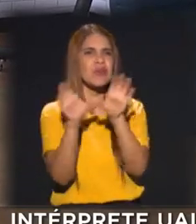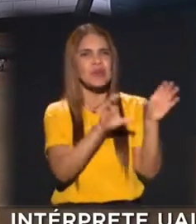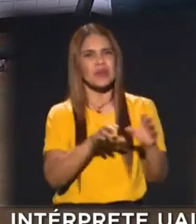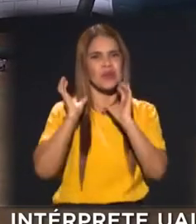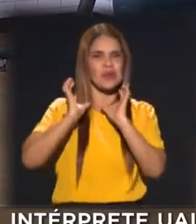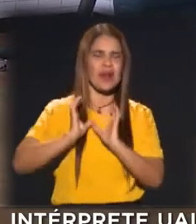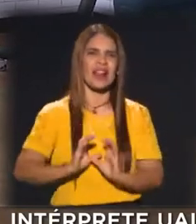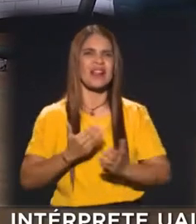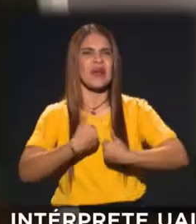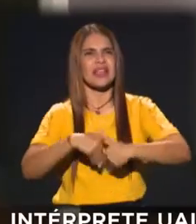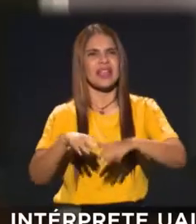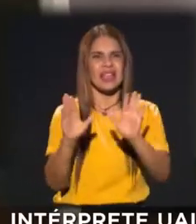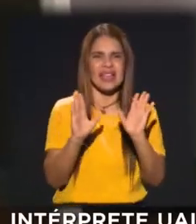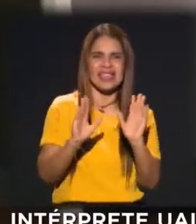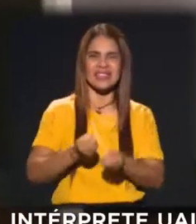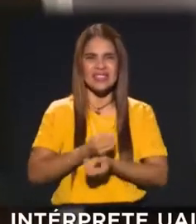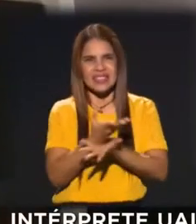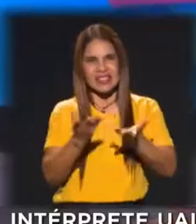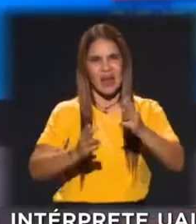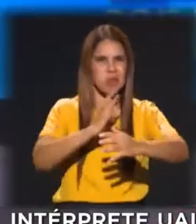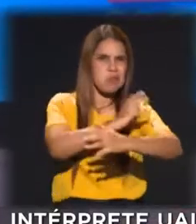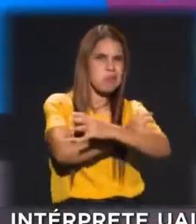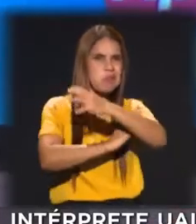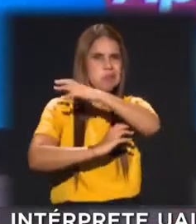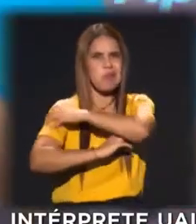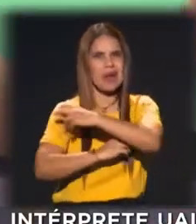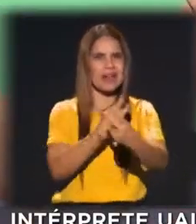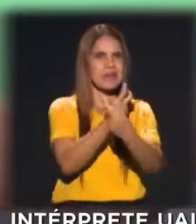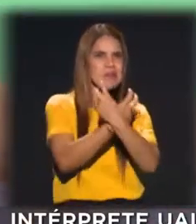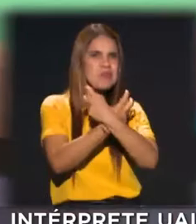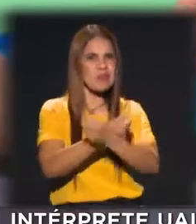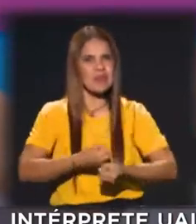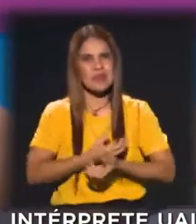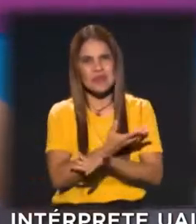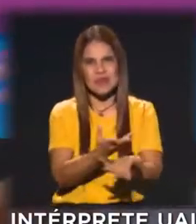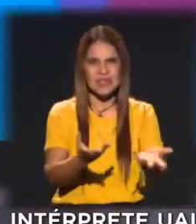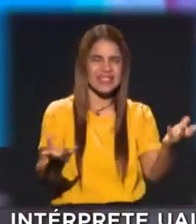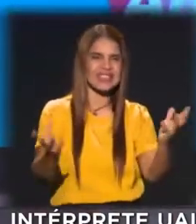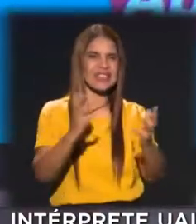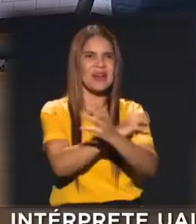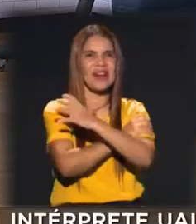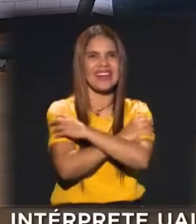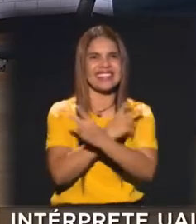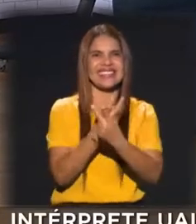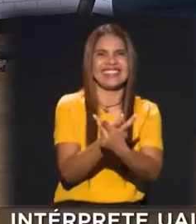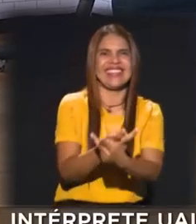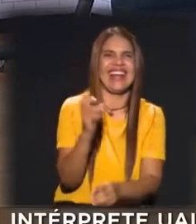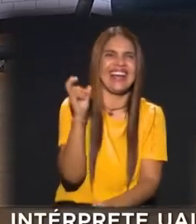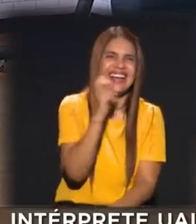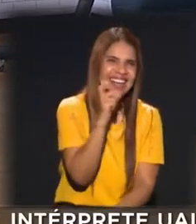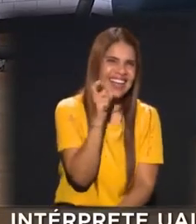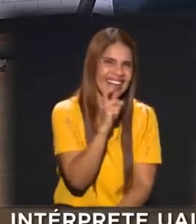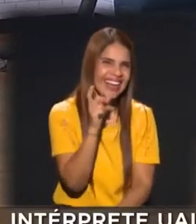movimiento, movimiento corporal. Producido por los músculos esqueléticos. Producido por el músculo. Los